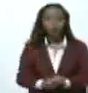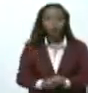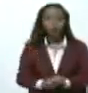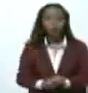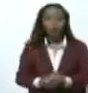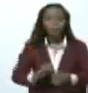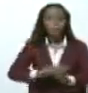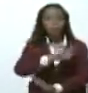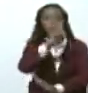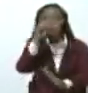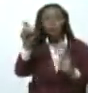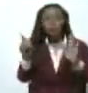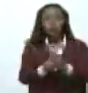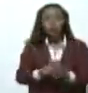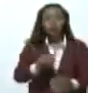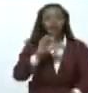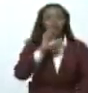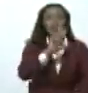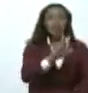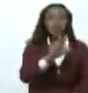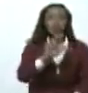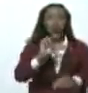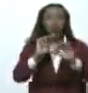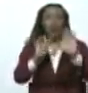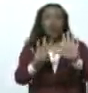un total de